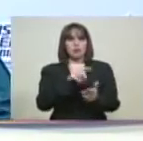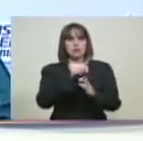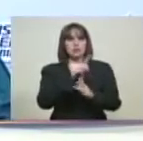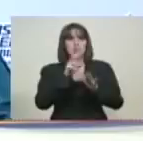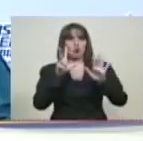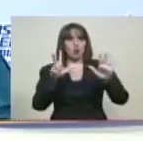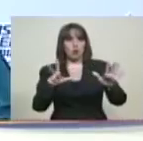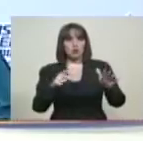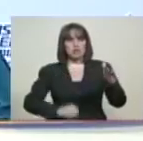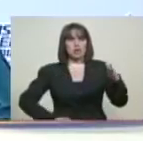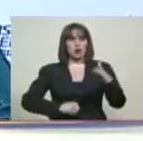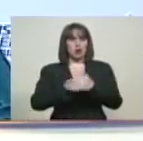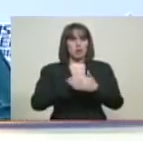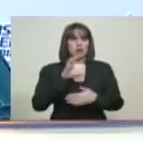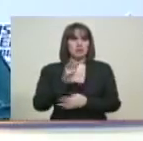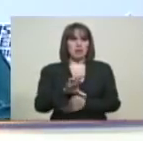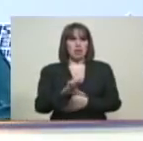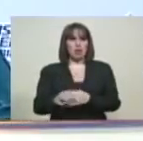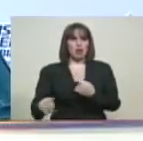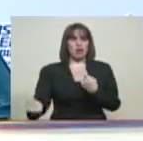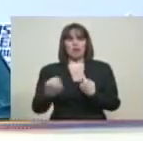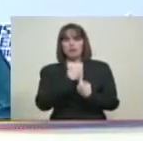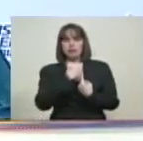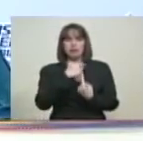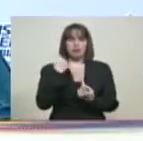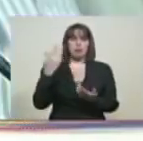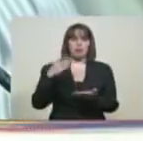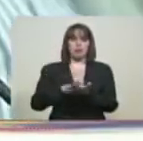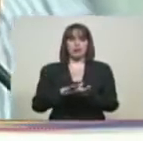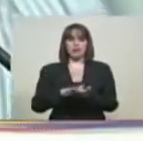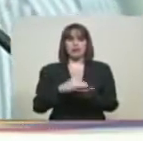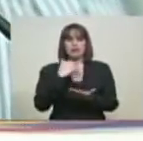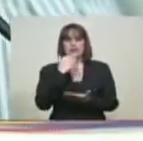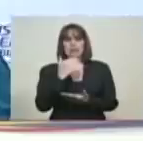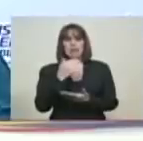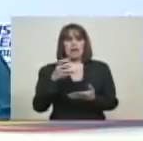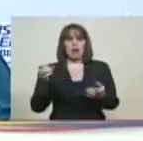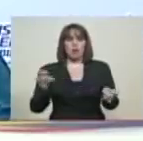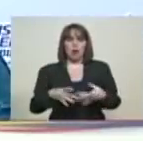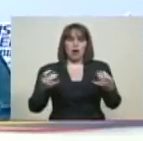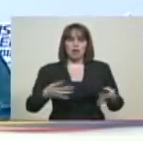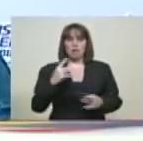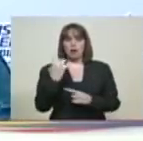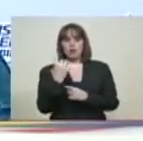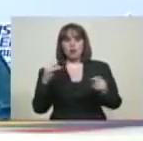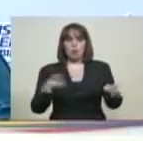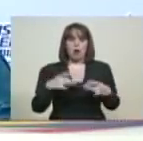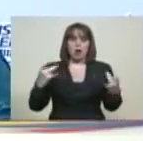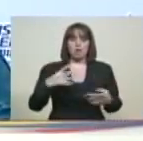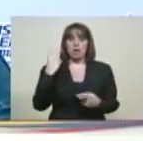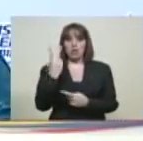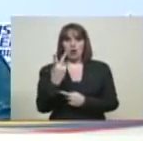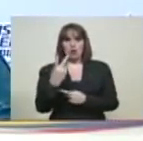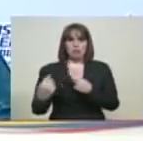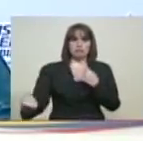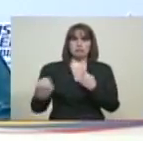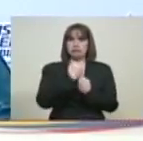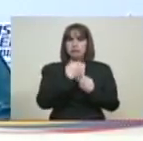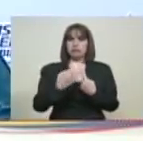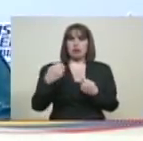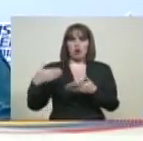intentos de golpe de magnicidio conspiración de jugar y una guarimba 2 presiones de los